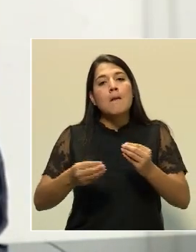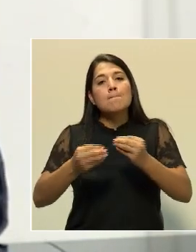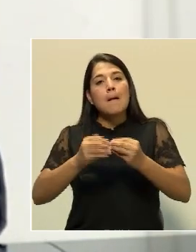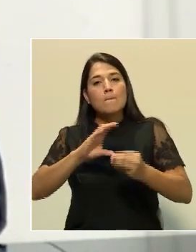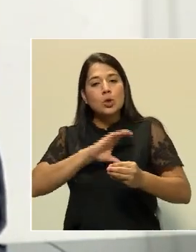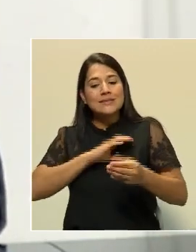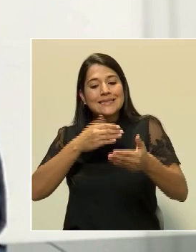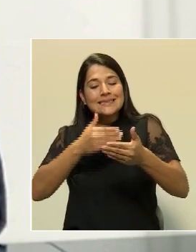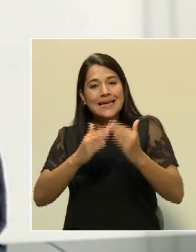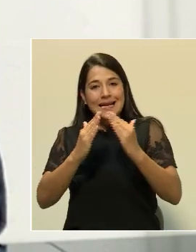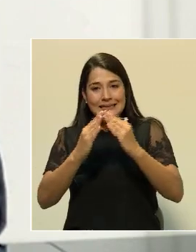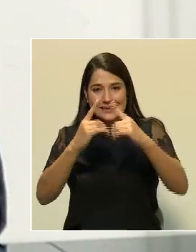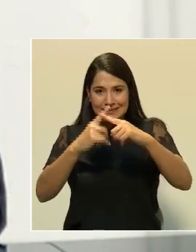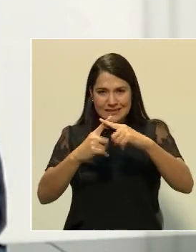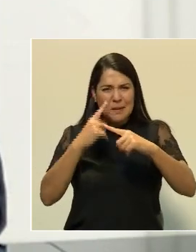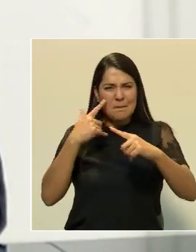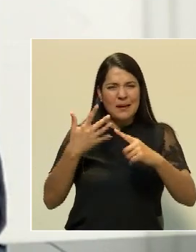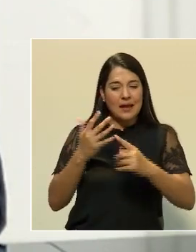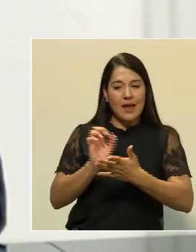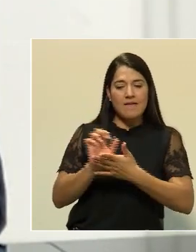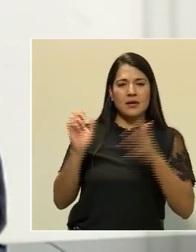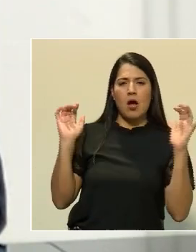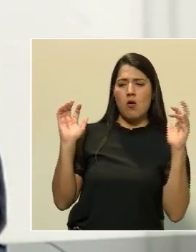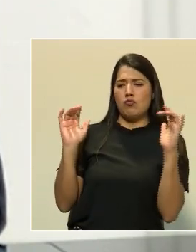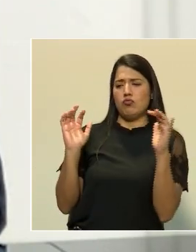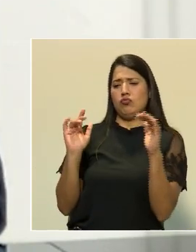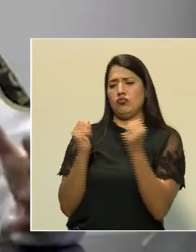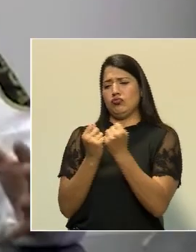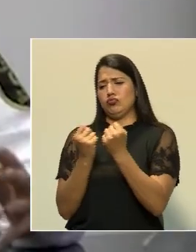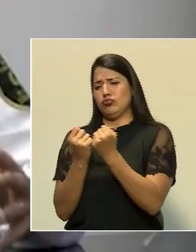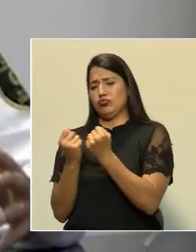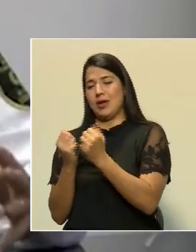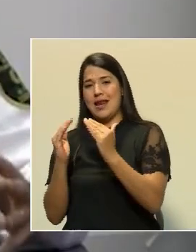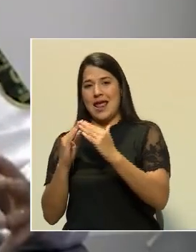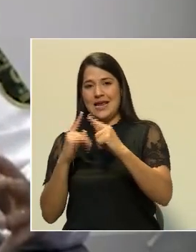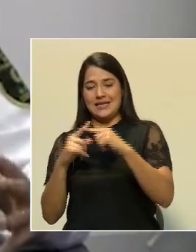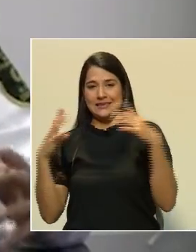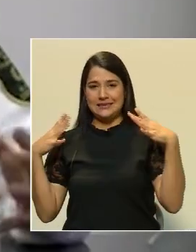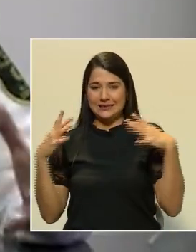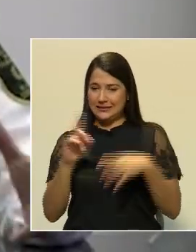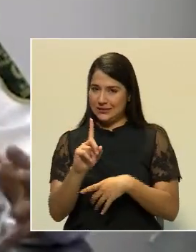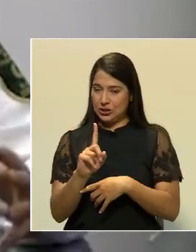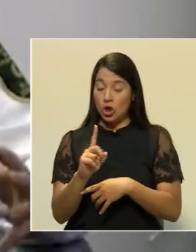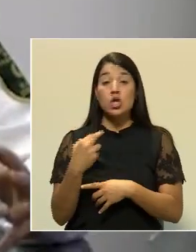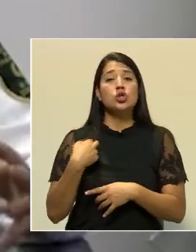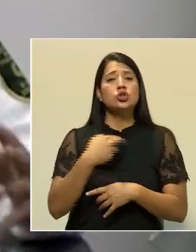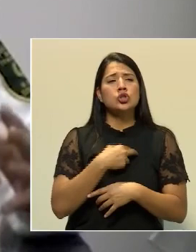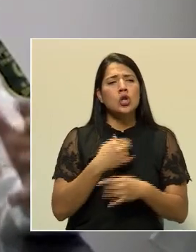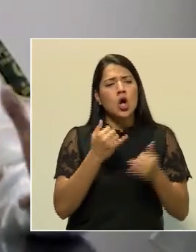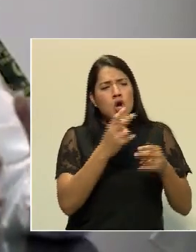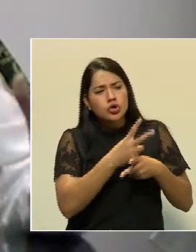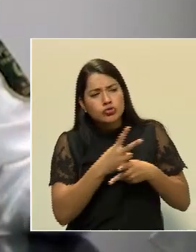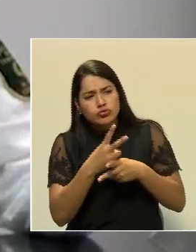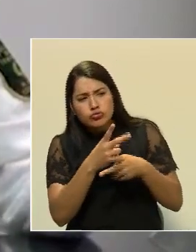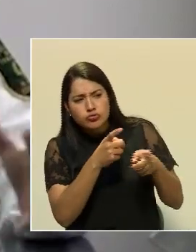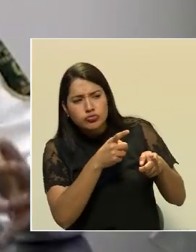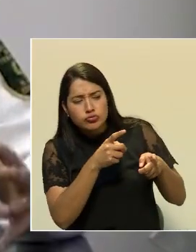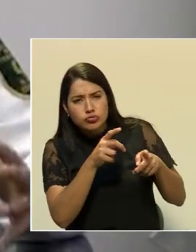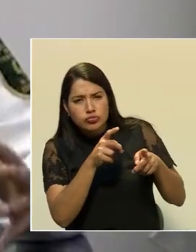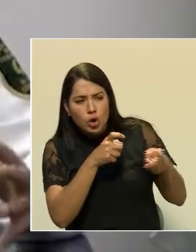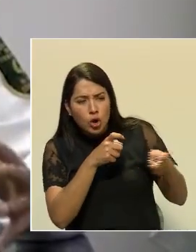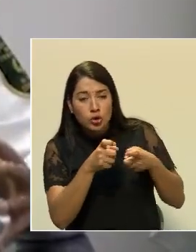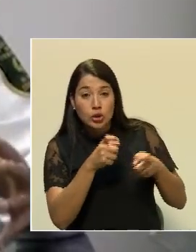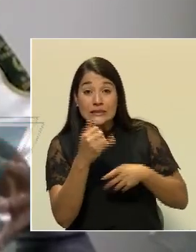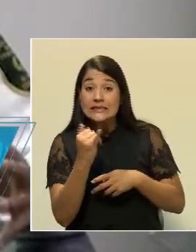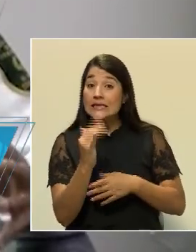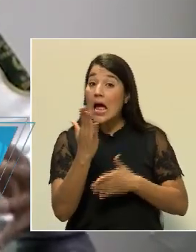para evitar que existan aglomeraciones de personas que lleguen hasta ese punto. Vamos a mantener esos controles y esa vigilancia y aquellas personas